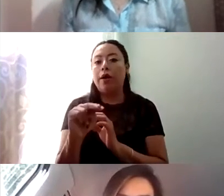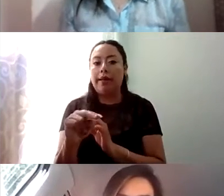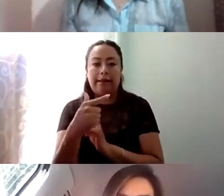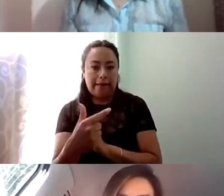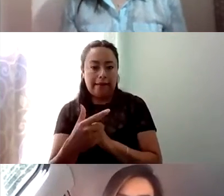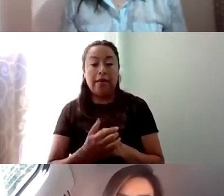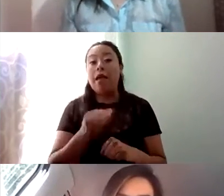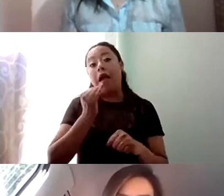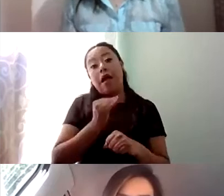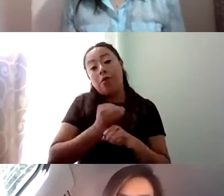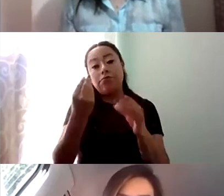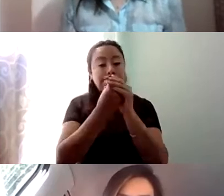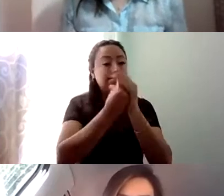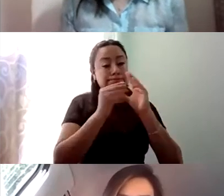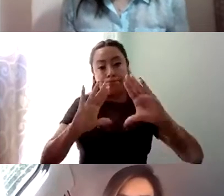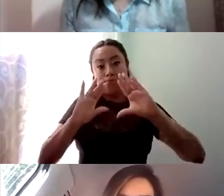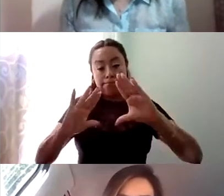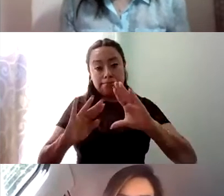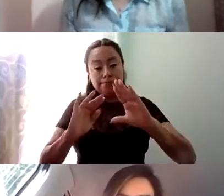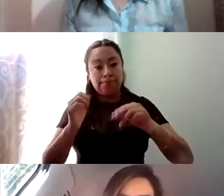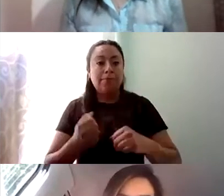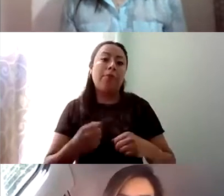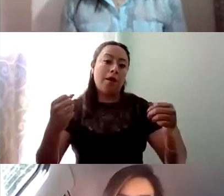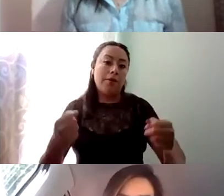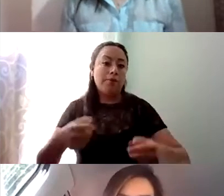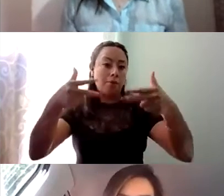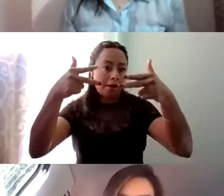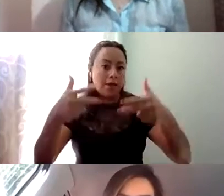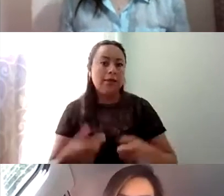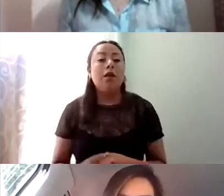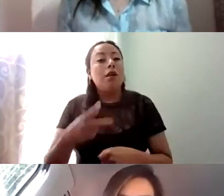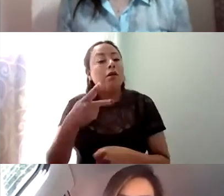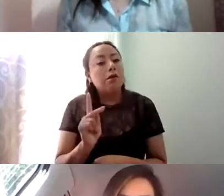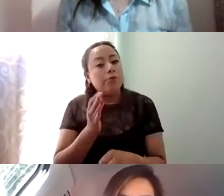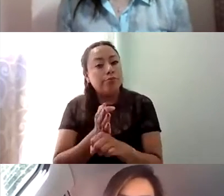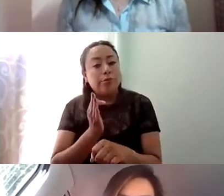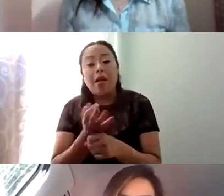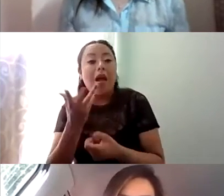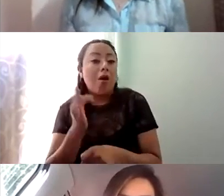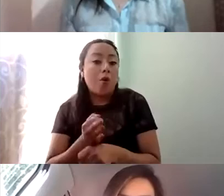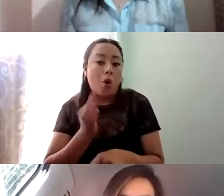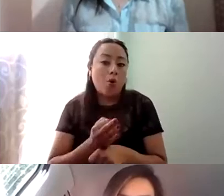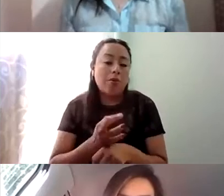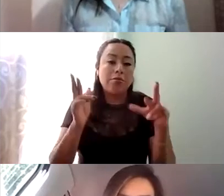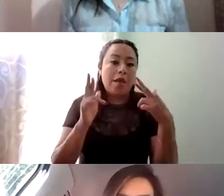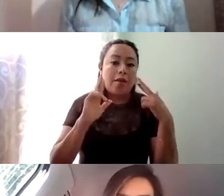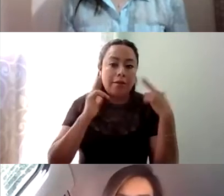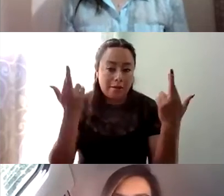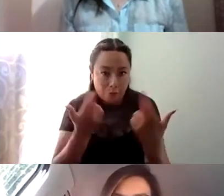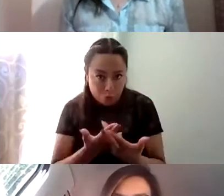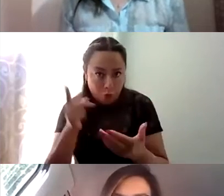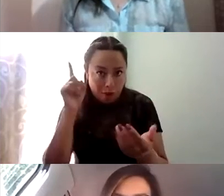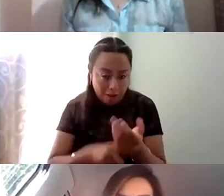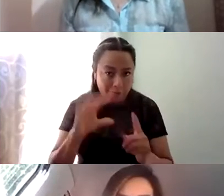a distancia, porque ya ahorita pues no está permitido que podamos tener reuniones dentro de la comisión, pues bueno,